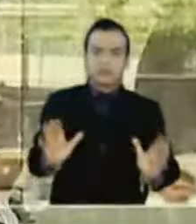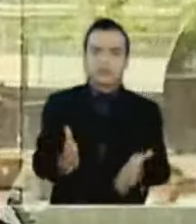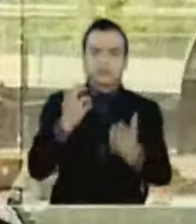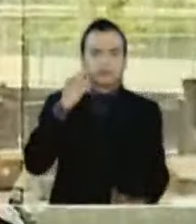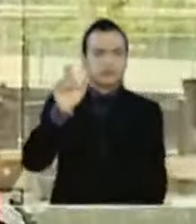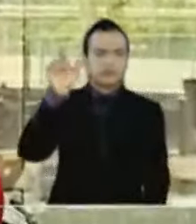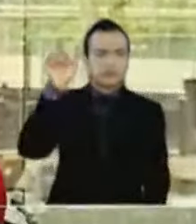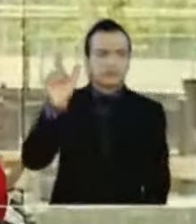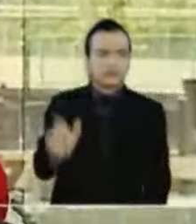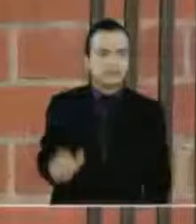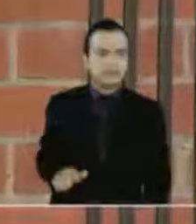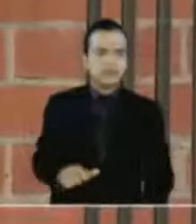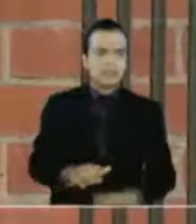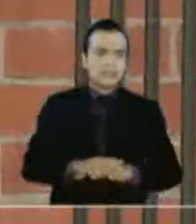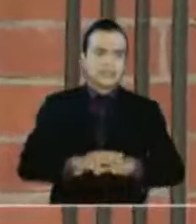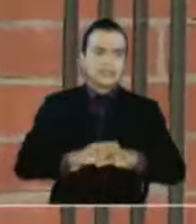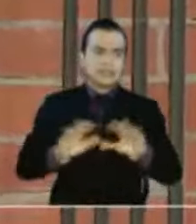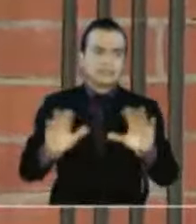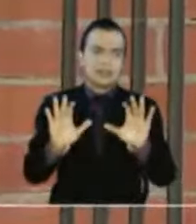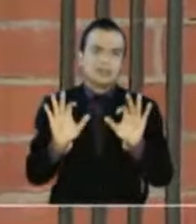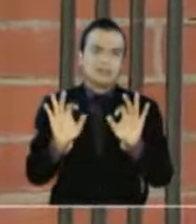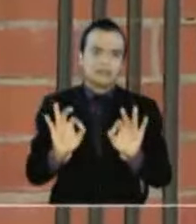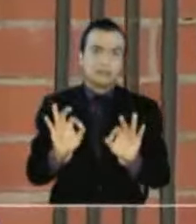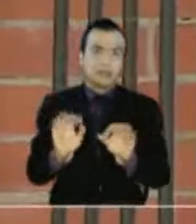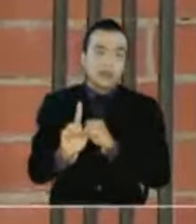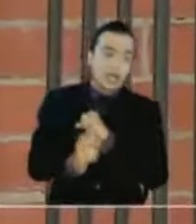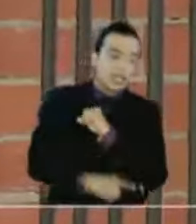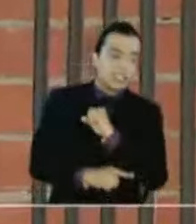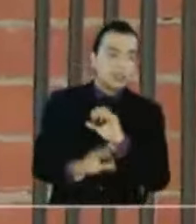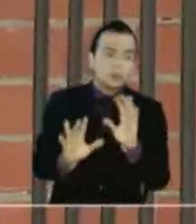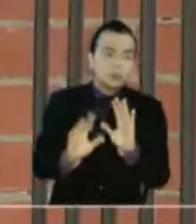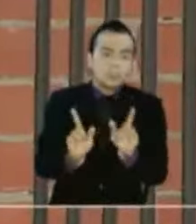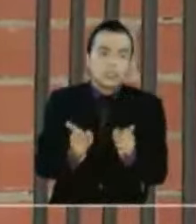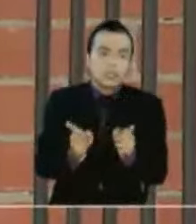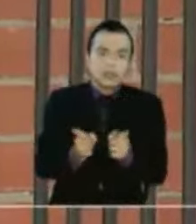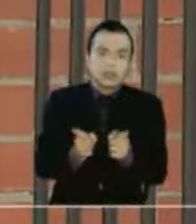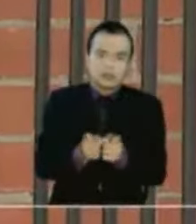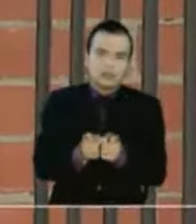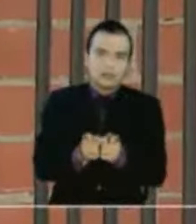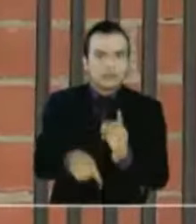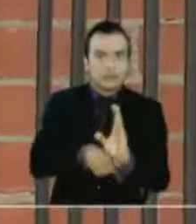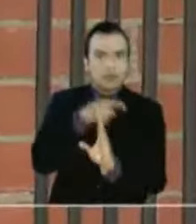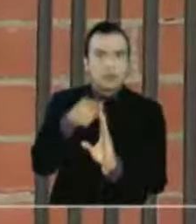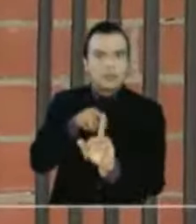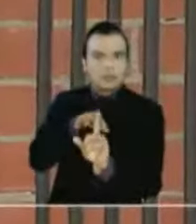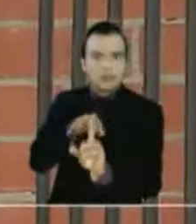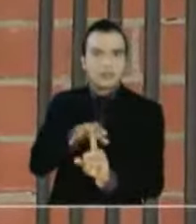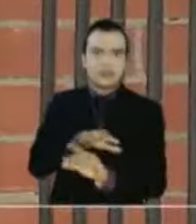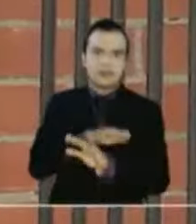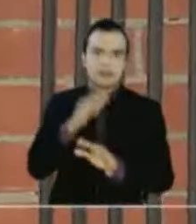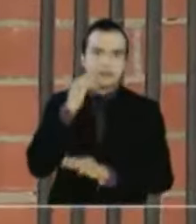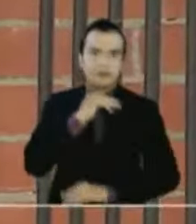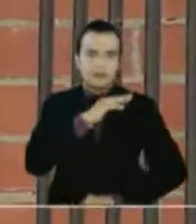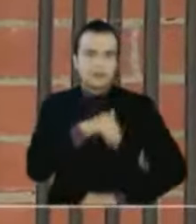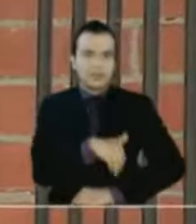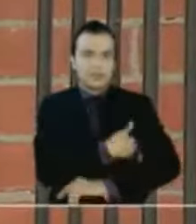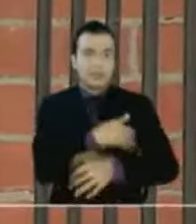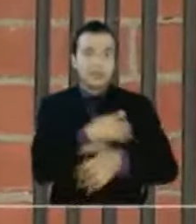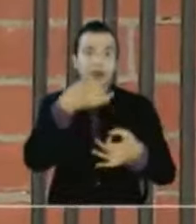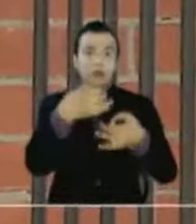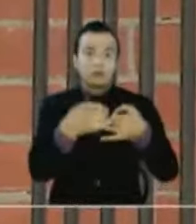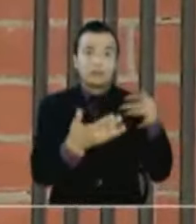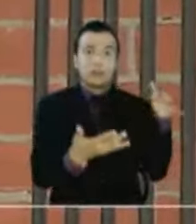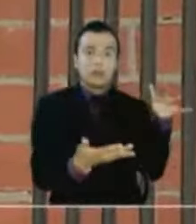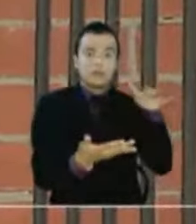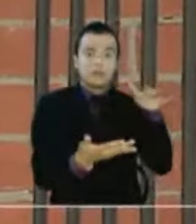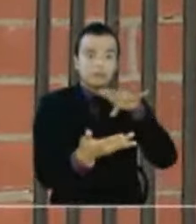el cumplimiento de una condena. En su visita a Cali, entonces, la ministra de Justicia también aprovechó para referirse al municipio de